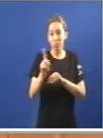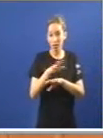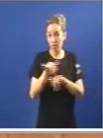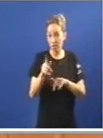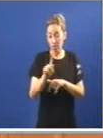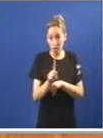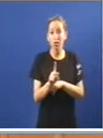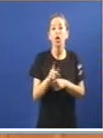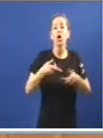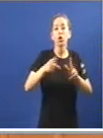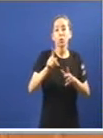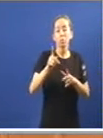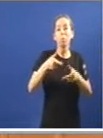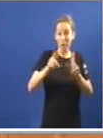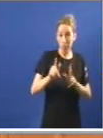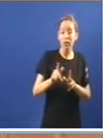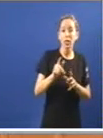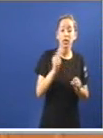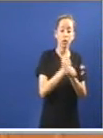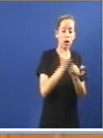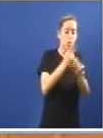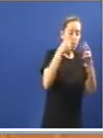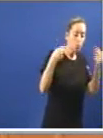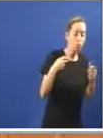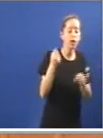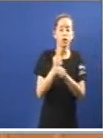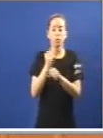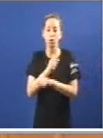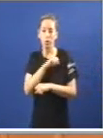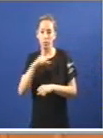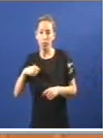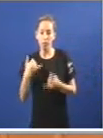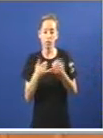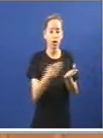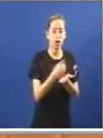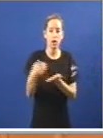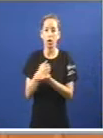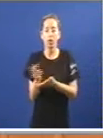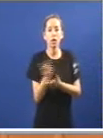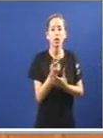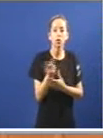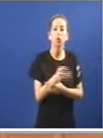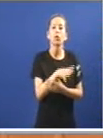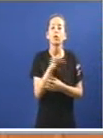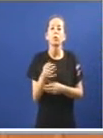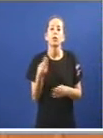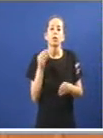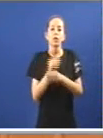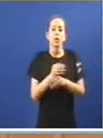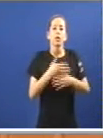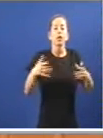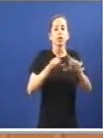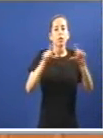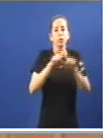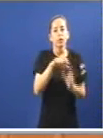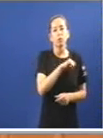la privada vez lucrándose así lo que de todas mientras trasladan toda información más grandes empresas privadas y mente esa